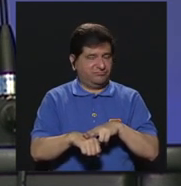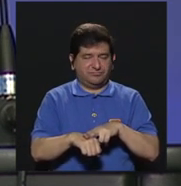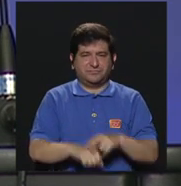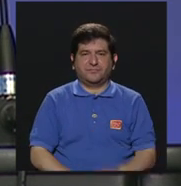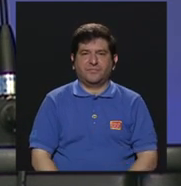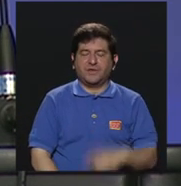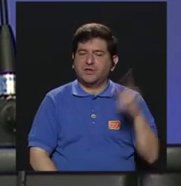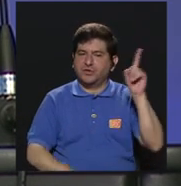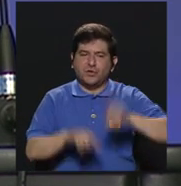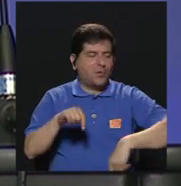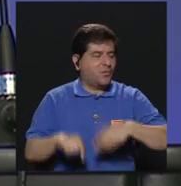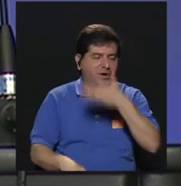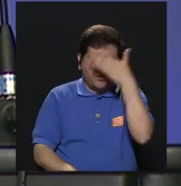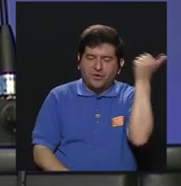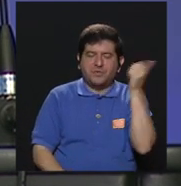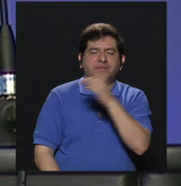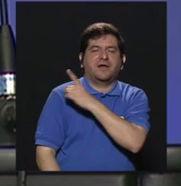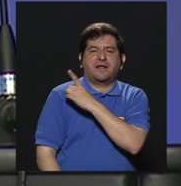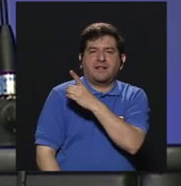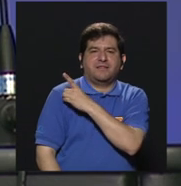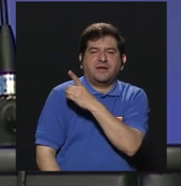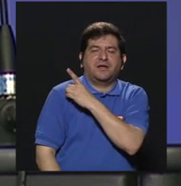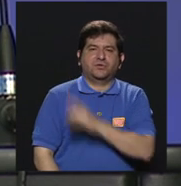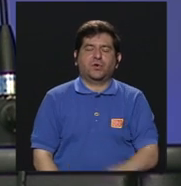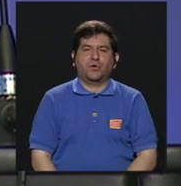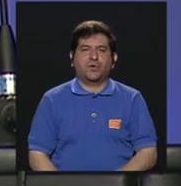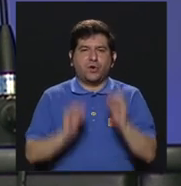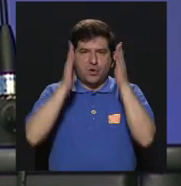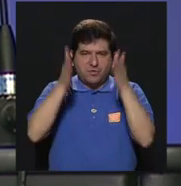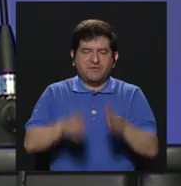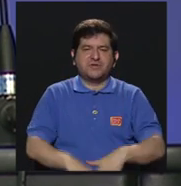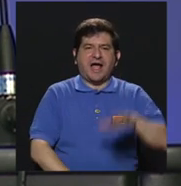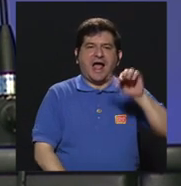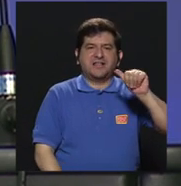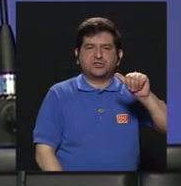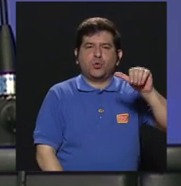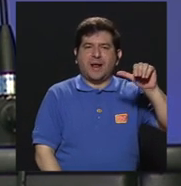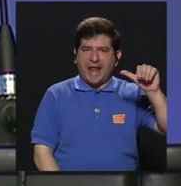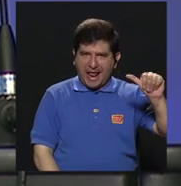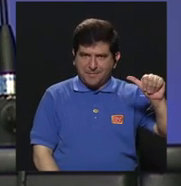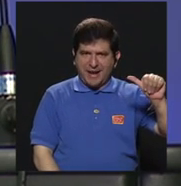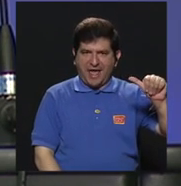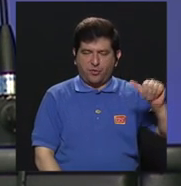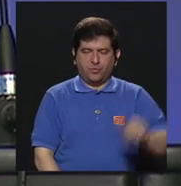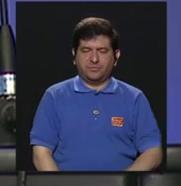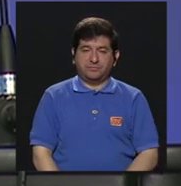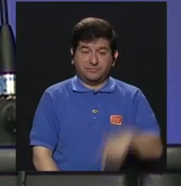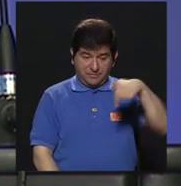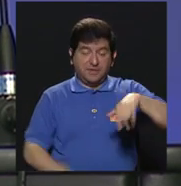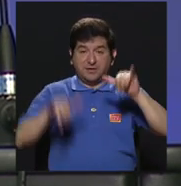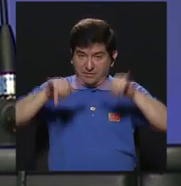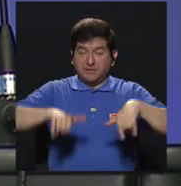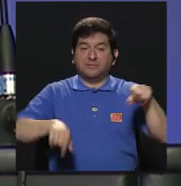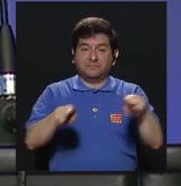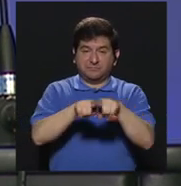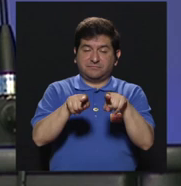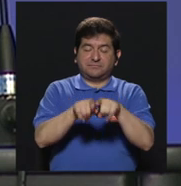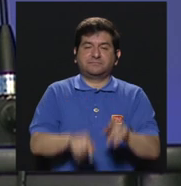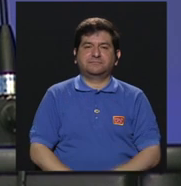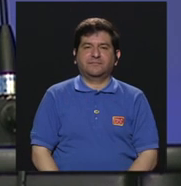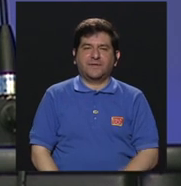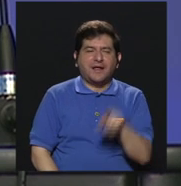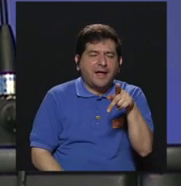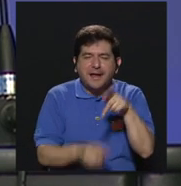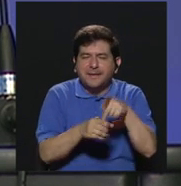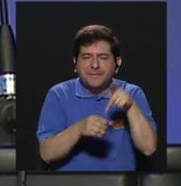No puedo dejar de mencionar a su director, el profesor Asdrúbal Alvarado, aquí presente, cómplice